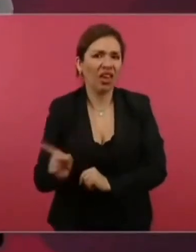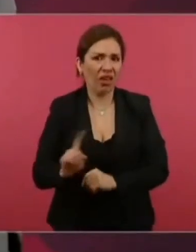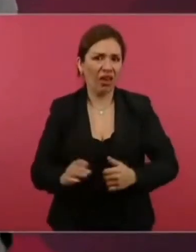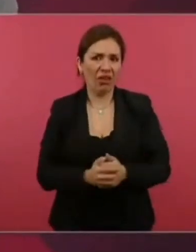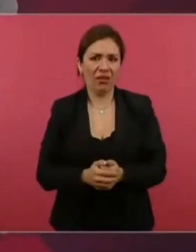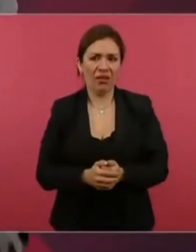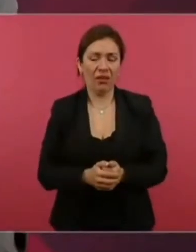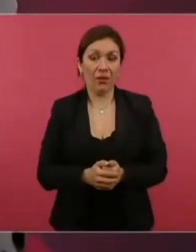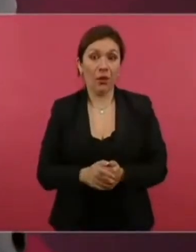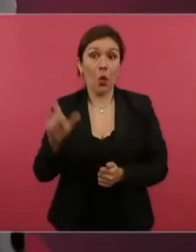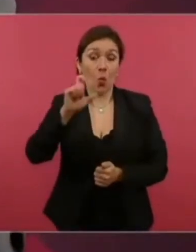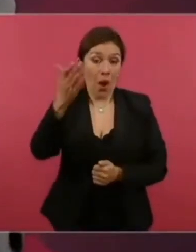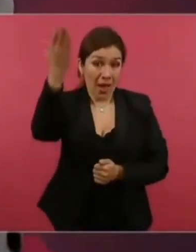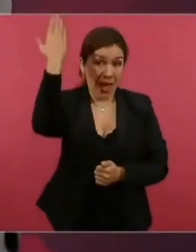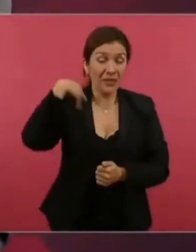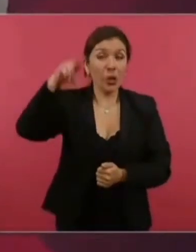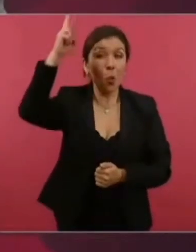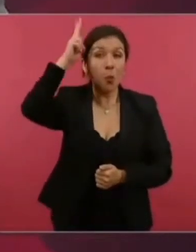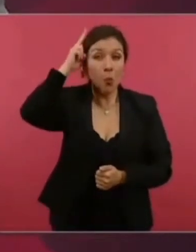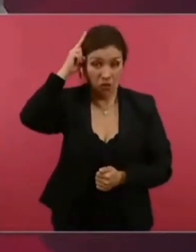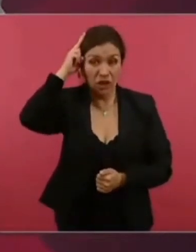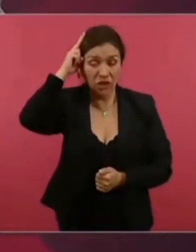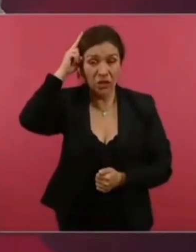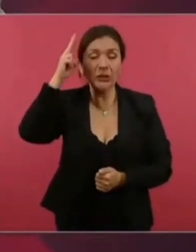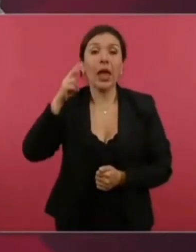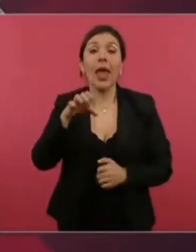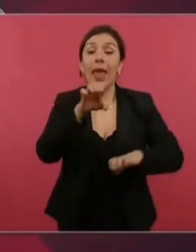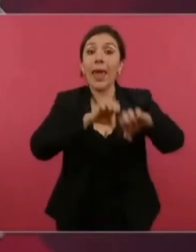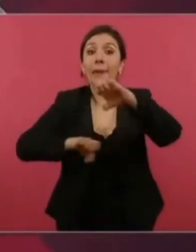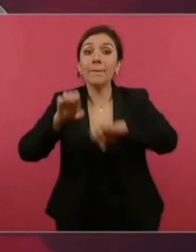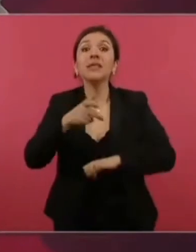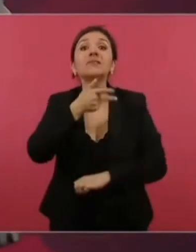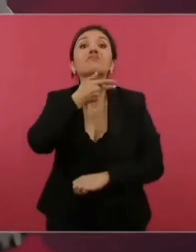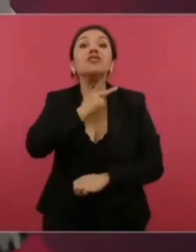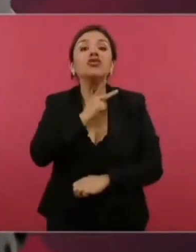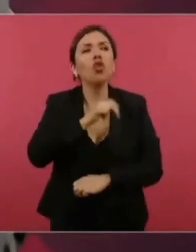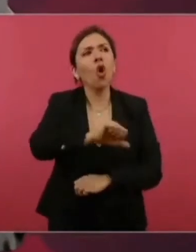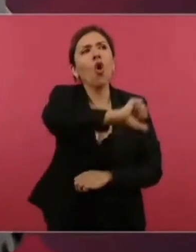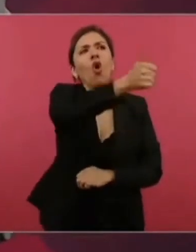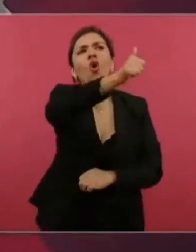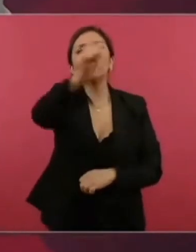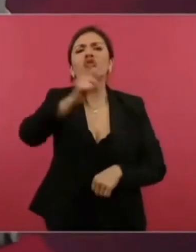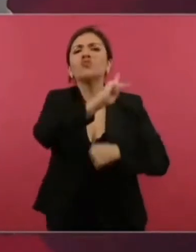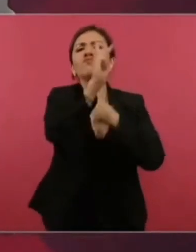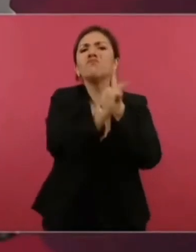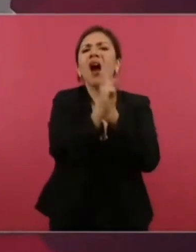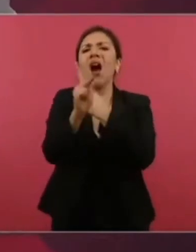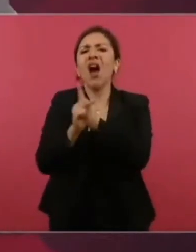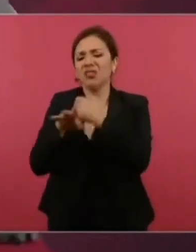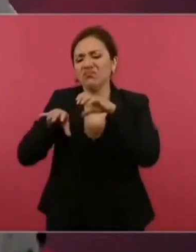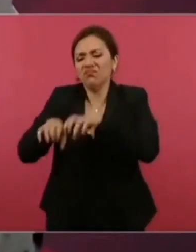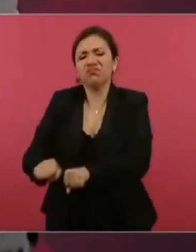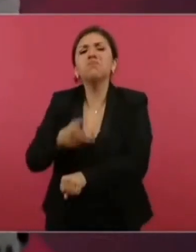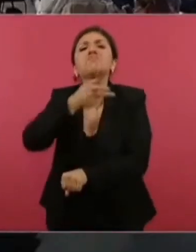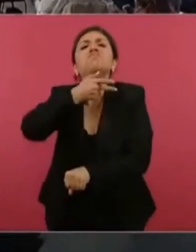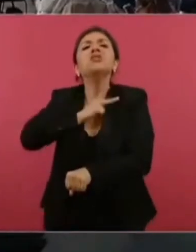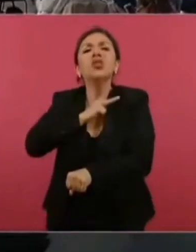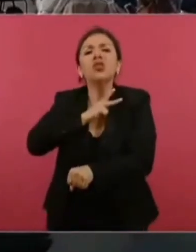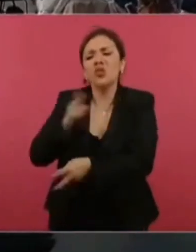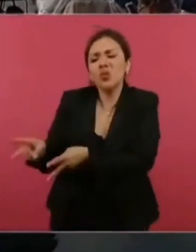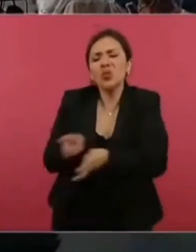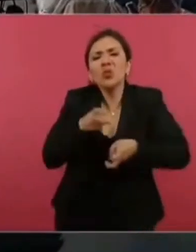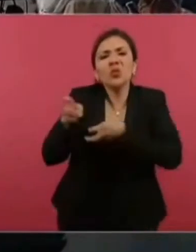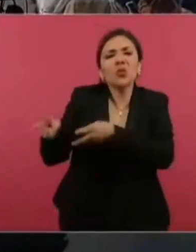En el tiempo de Porfirio Díaz eran las empresas petroleras extranjeras las que explotaban el petróleo,